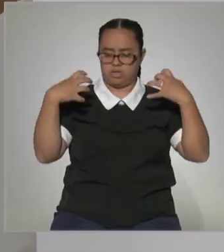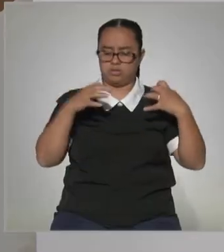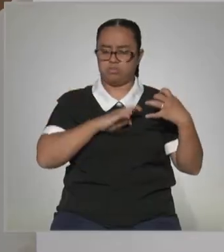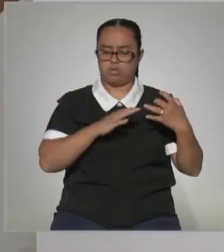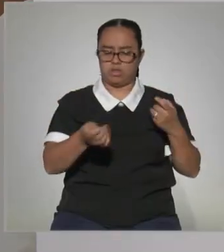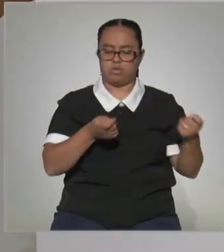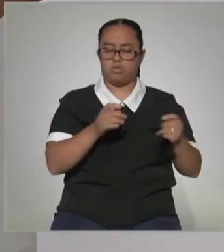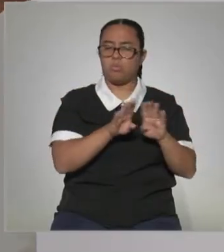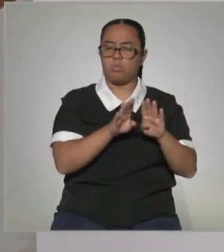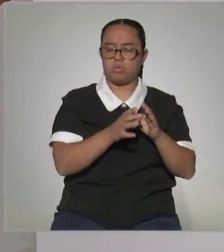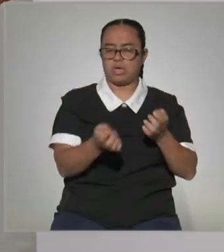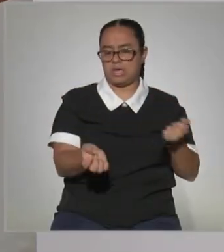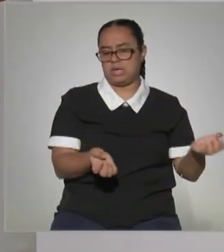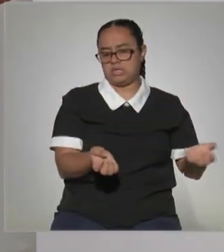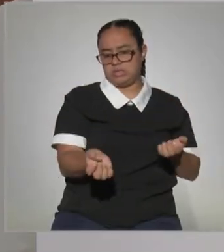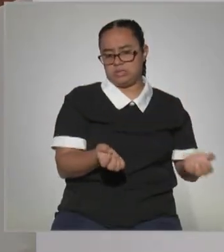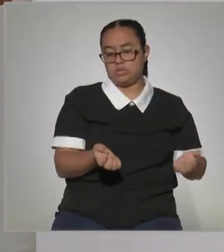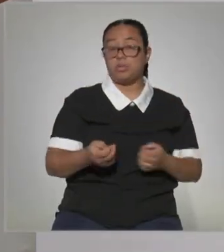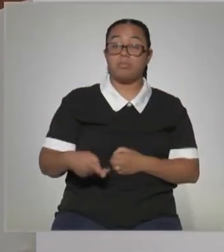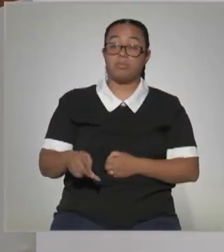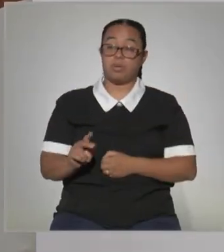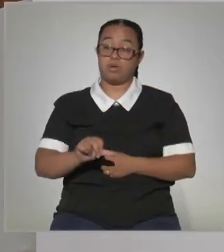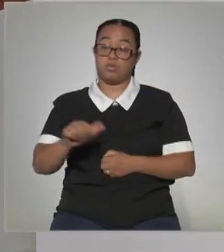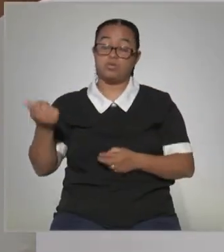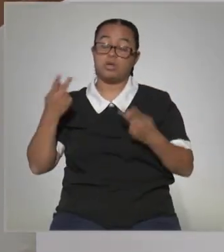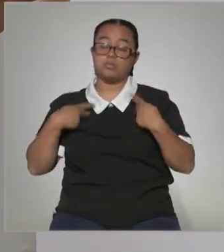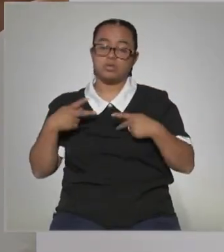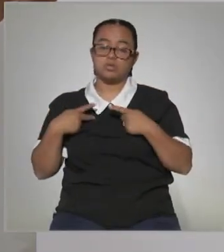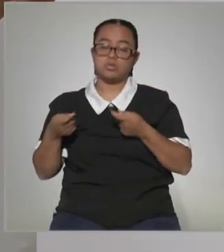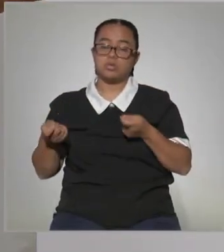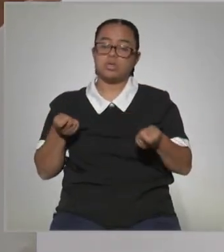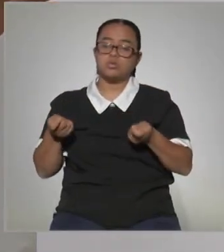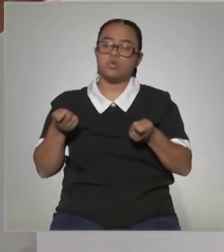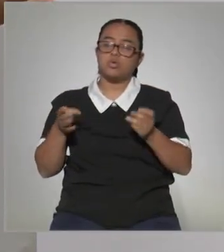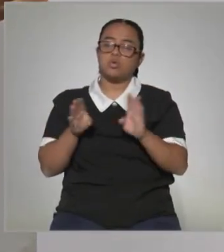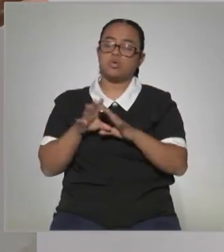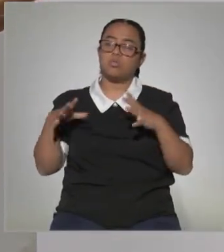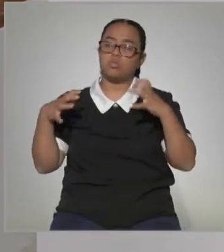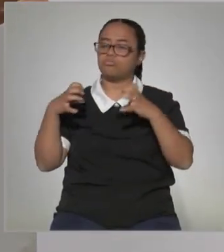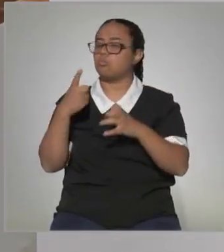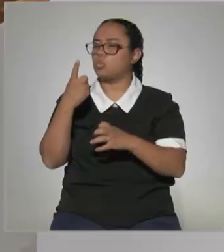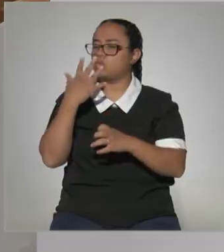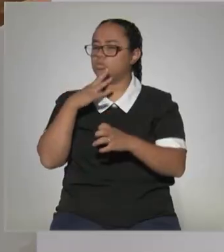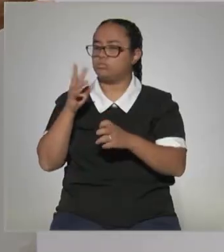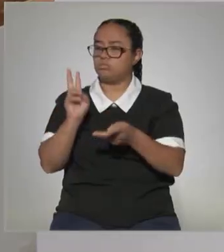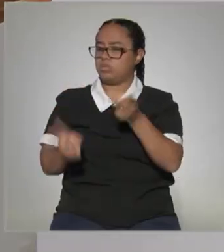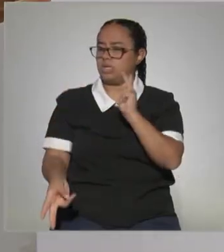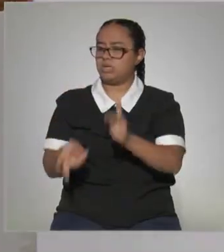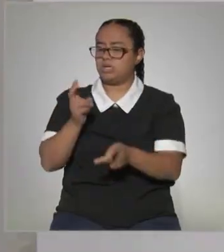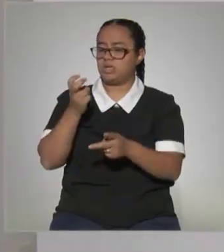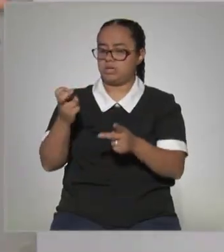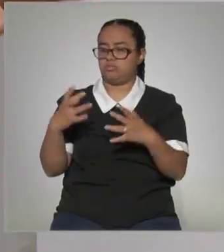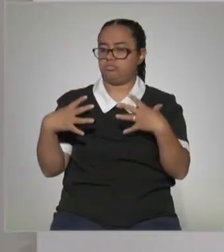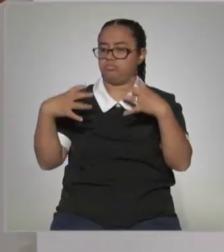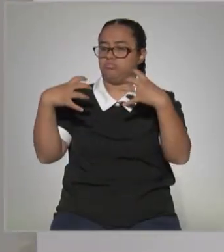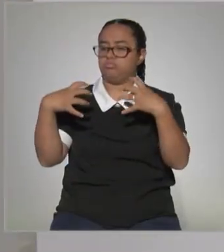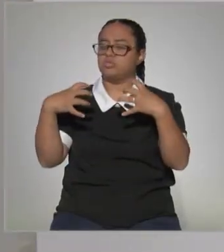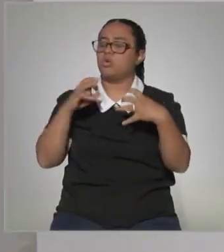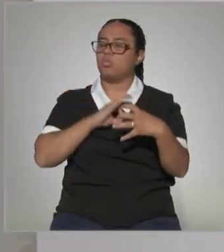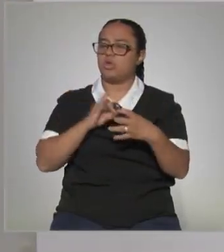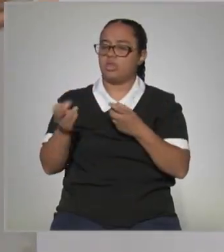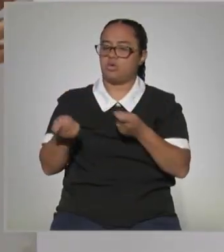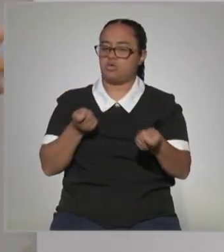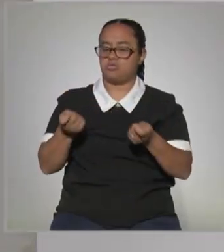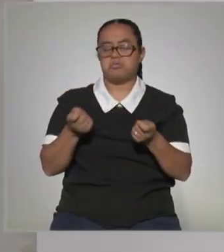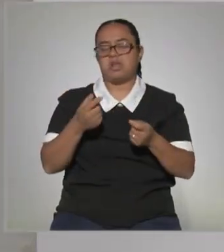actividad física. Y hay otras personas que regulan mejor platicando, solamente hablando, ¿no? Regulan mejor que con la actividad física,